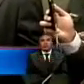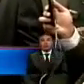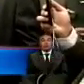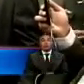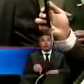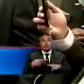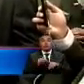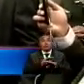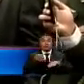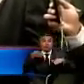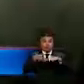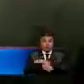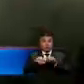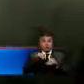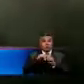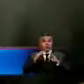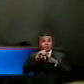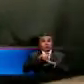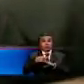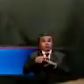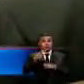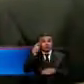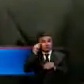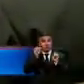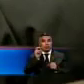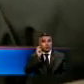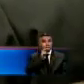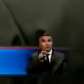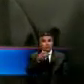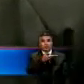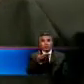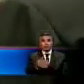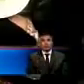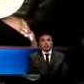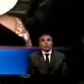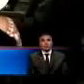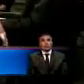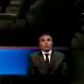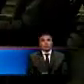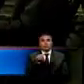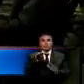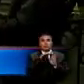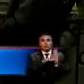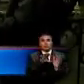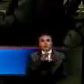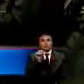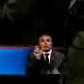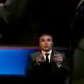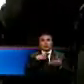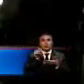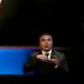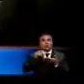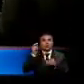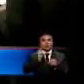vez que ingresaron aquí al Palacio de Carondelet, como ustedes observan, se registraron porque son un listado de 50 personas que estaban autorizadas